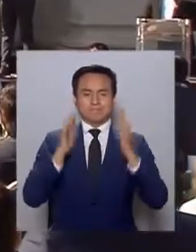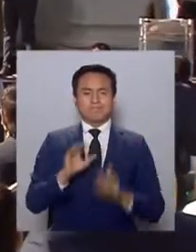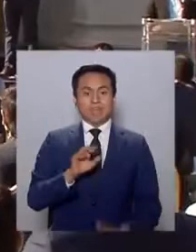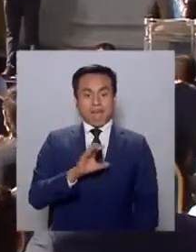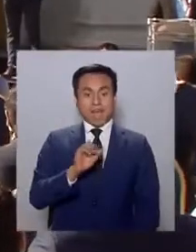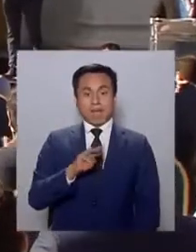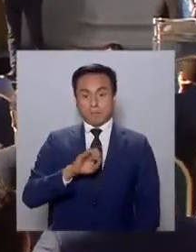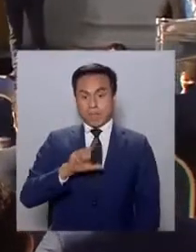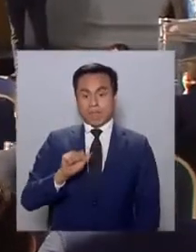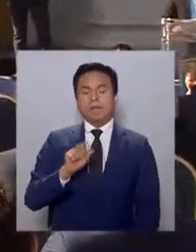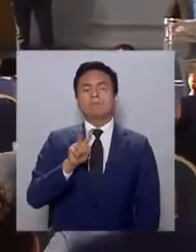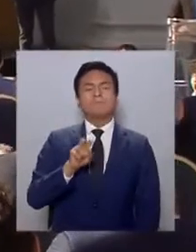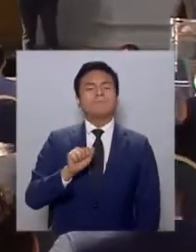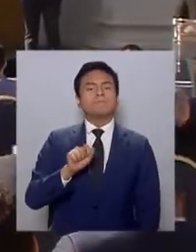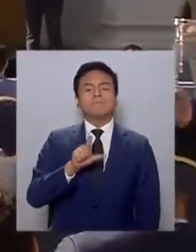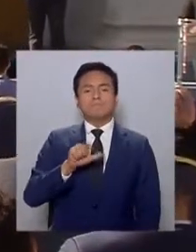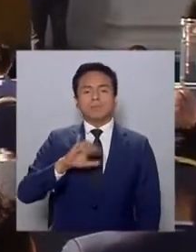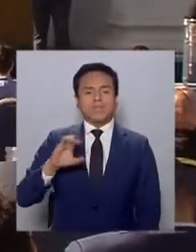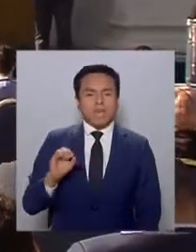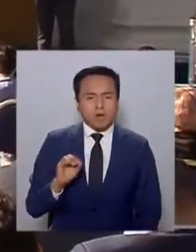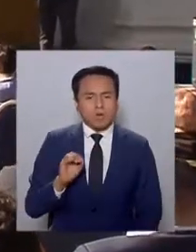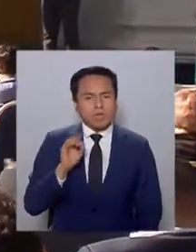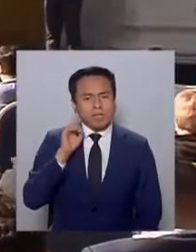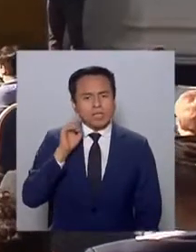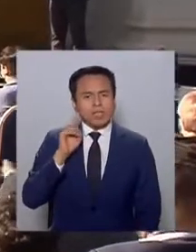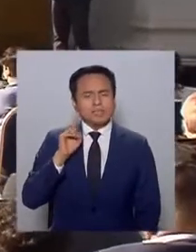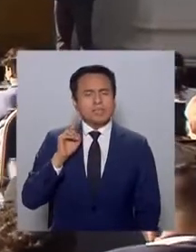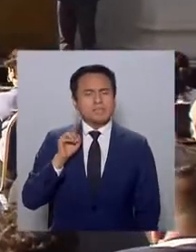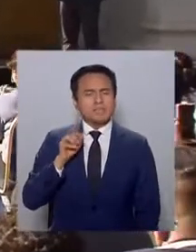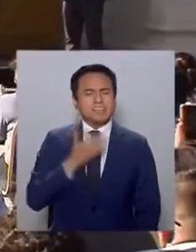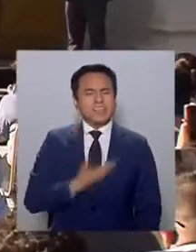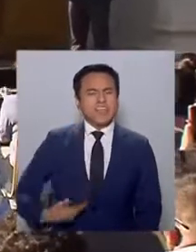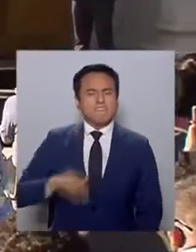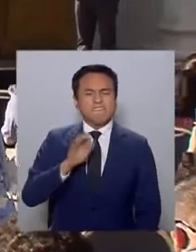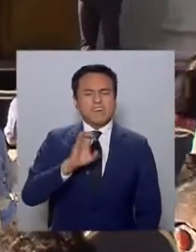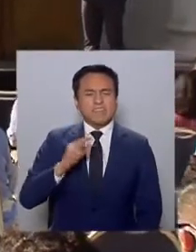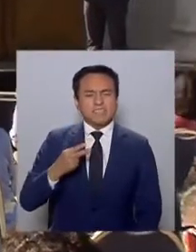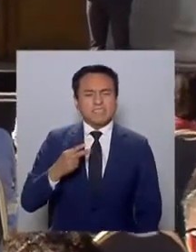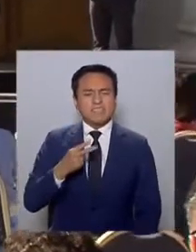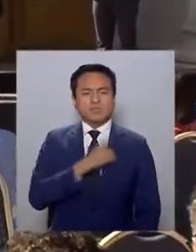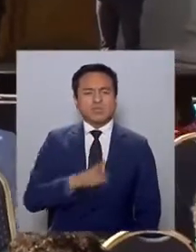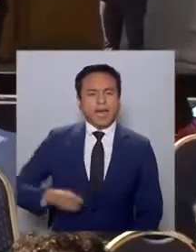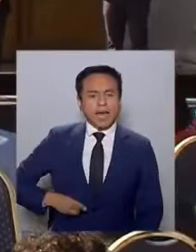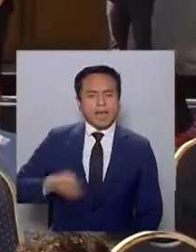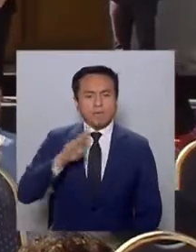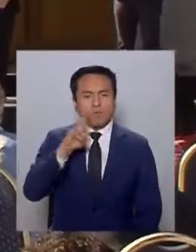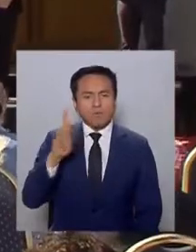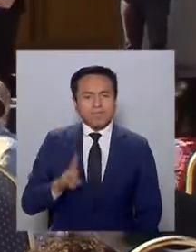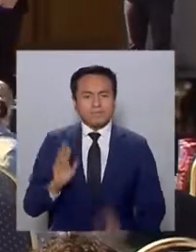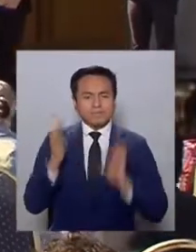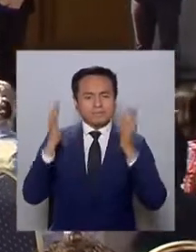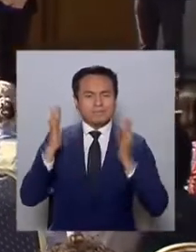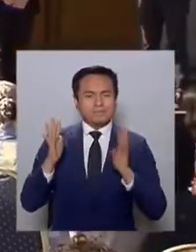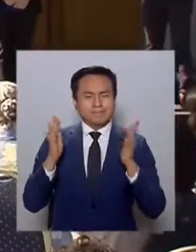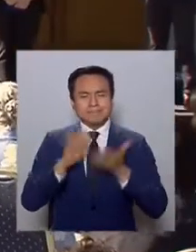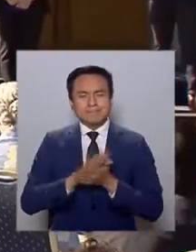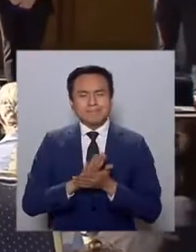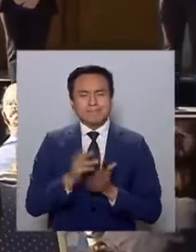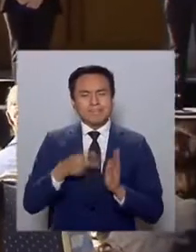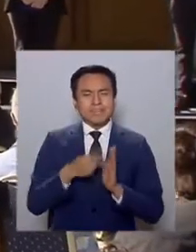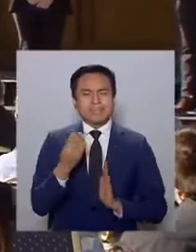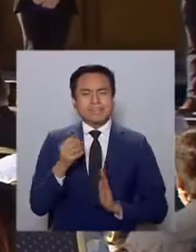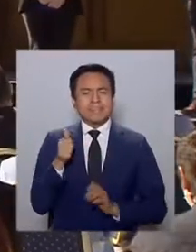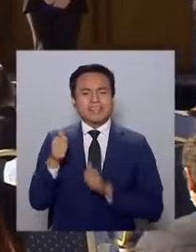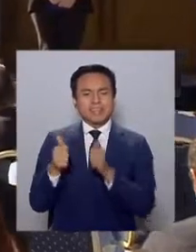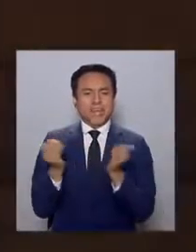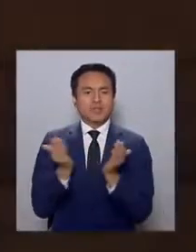Camila Vallejo es geógrafa, fue presidenta de la FECH y diputada de la República desde 2014. Fue